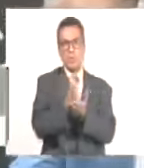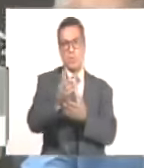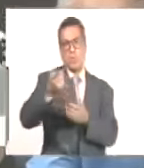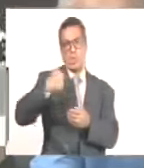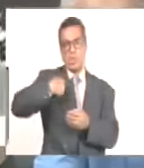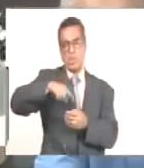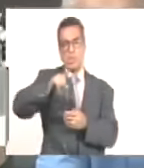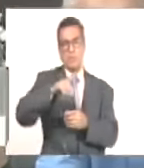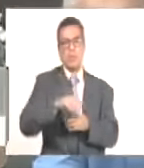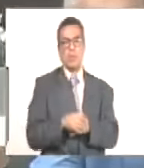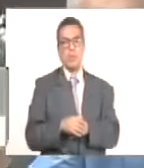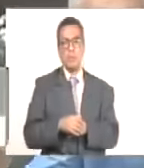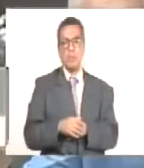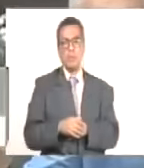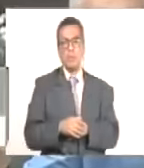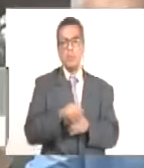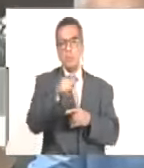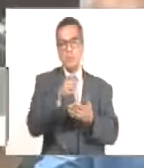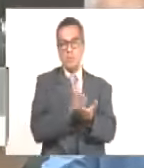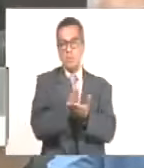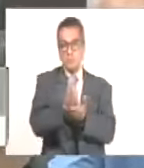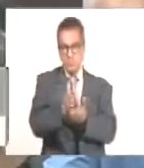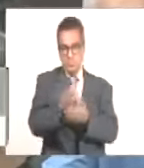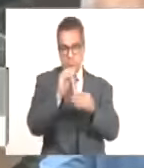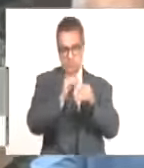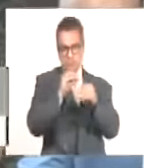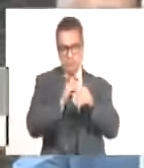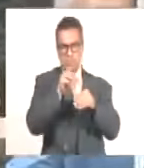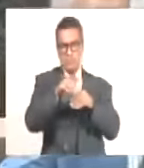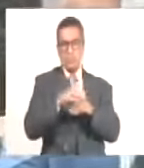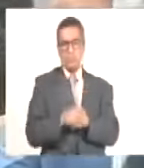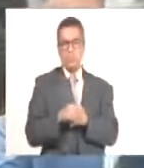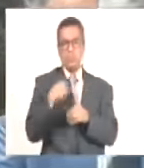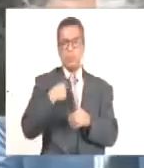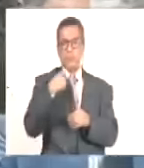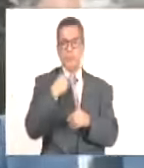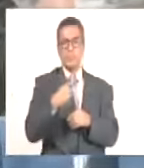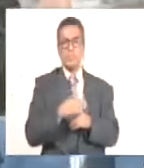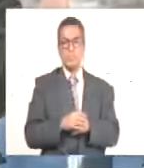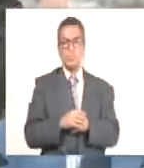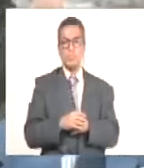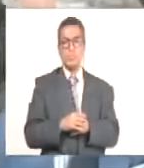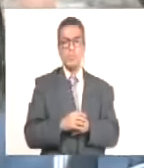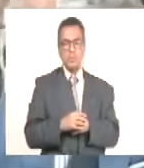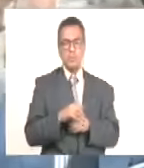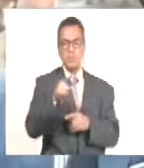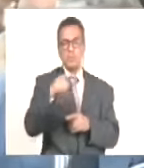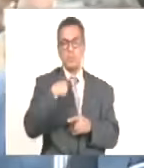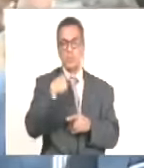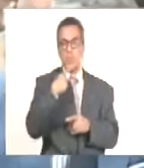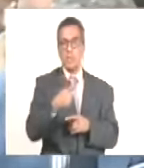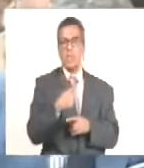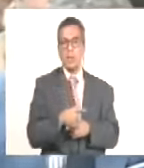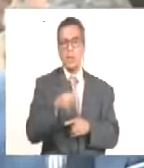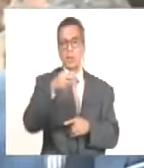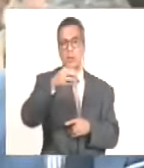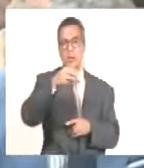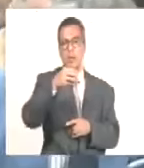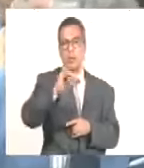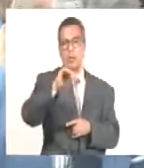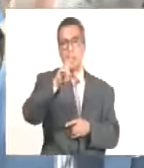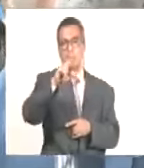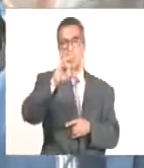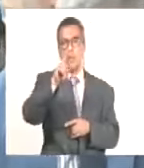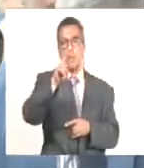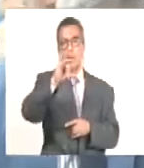teniendo vigencia y que nos debe seguir convocando. Dice: por fortuna, le dice a Irving, se